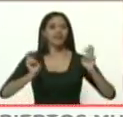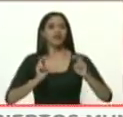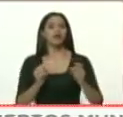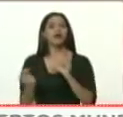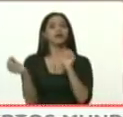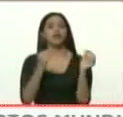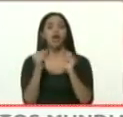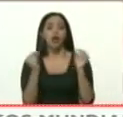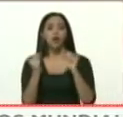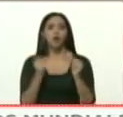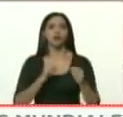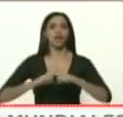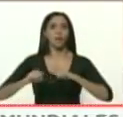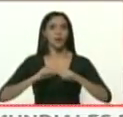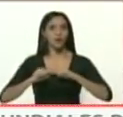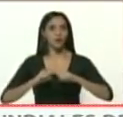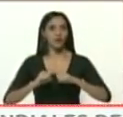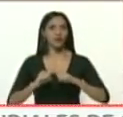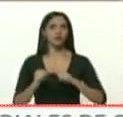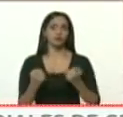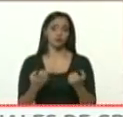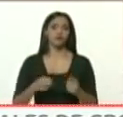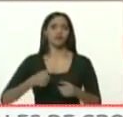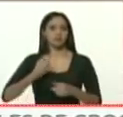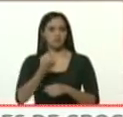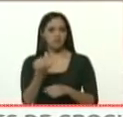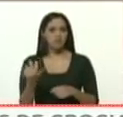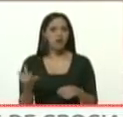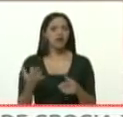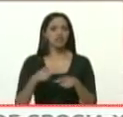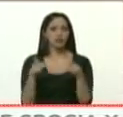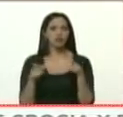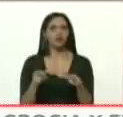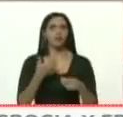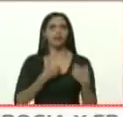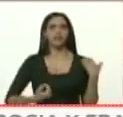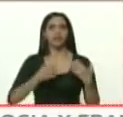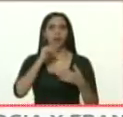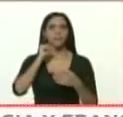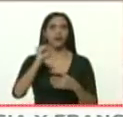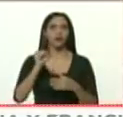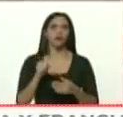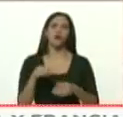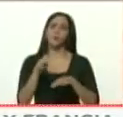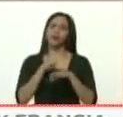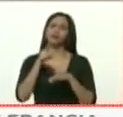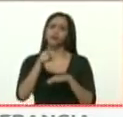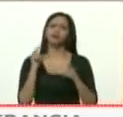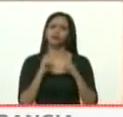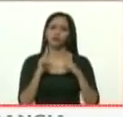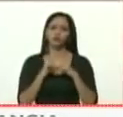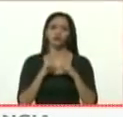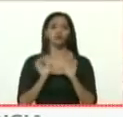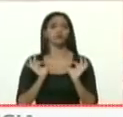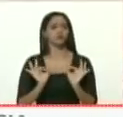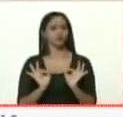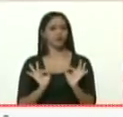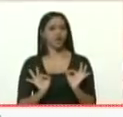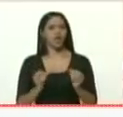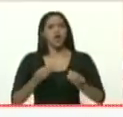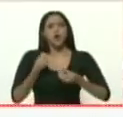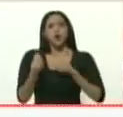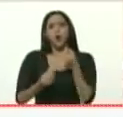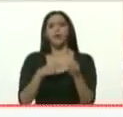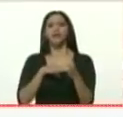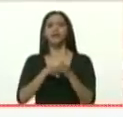que ha promovido y que ha convocado en innumerables ocasiones el presidente Nicolás Maduro. Ministro, usted que conoce muy bien cómo ha sido el desarrollo